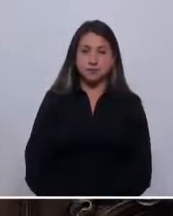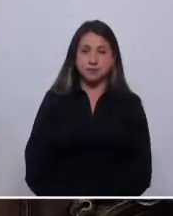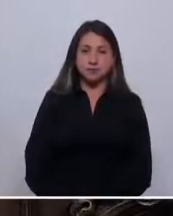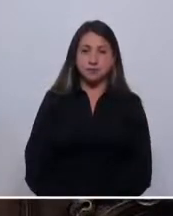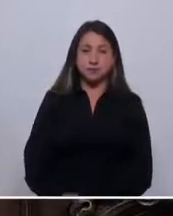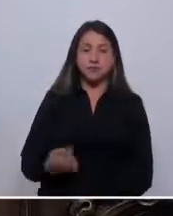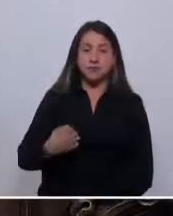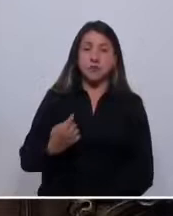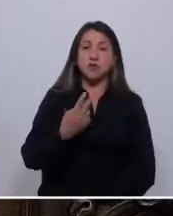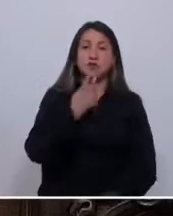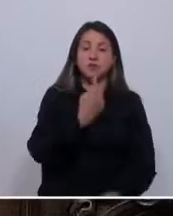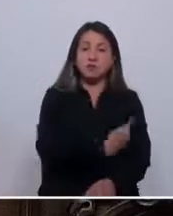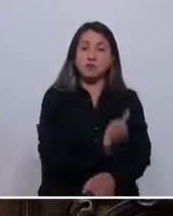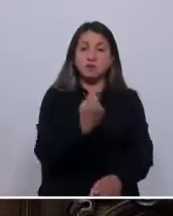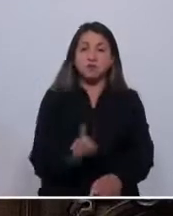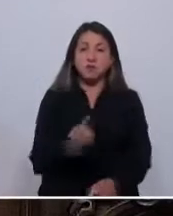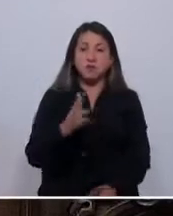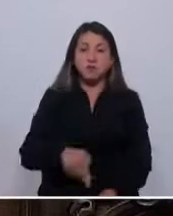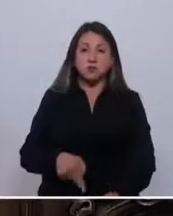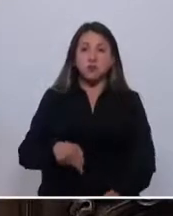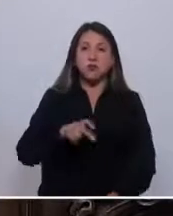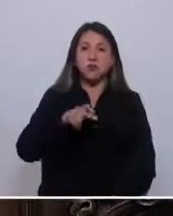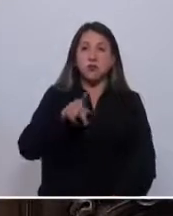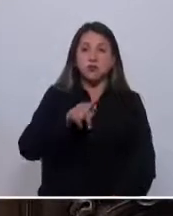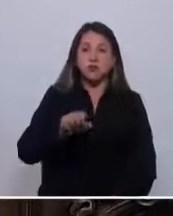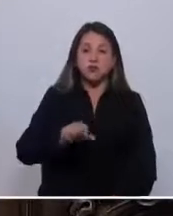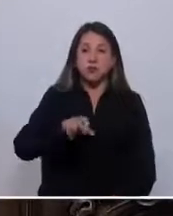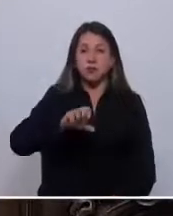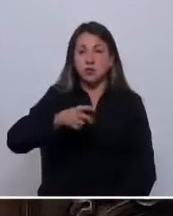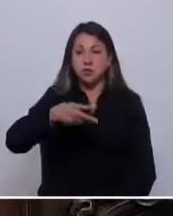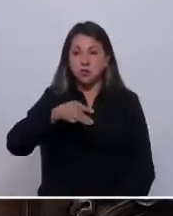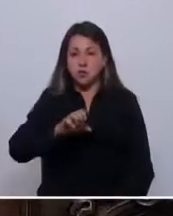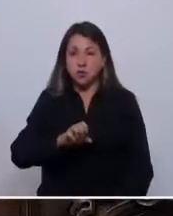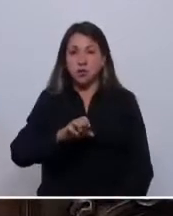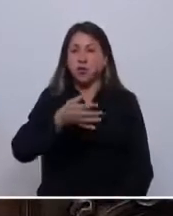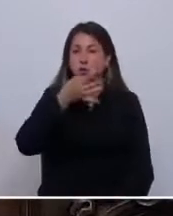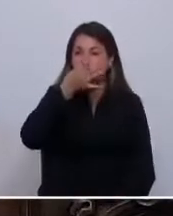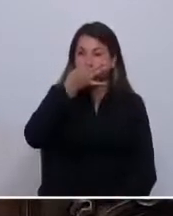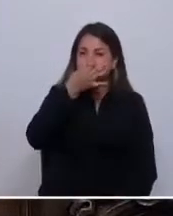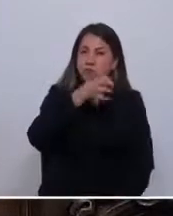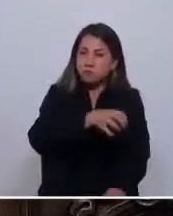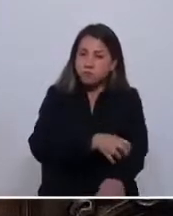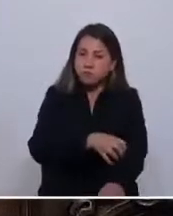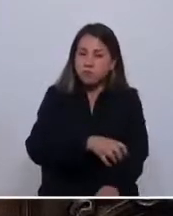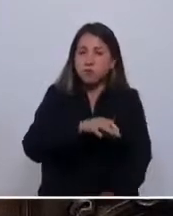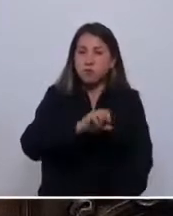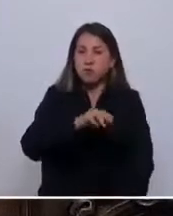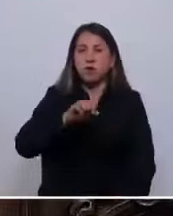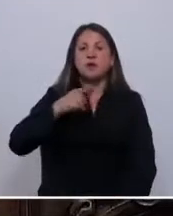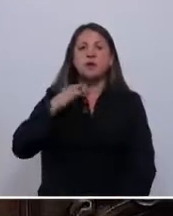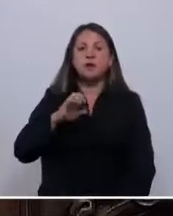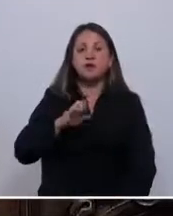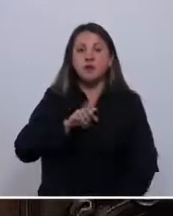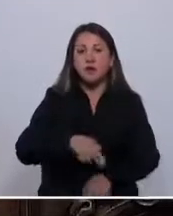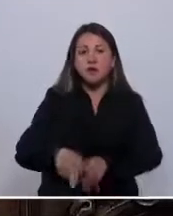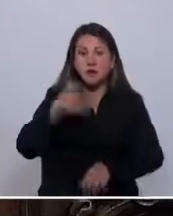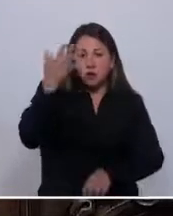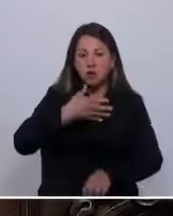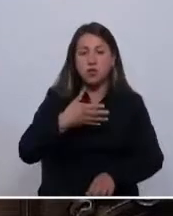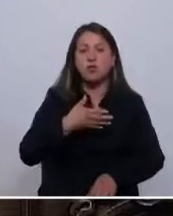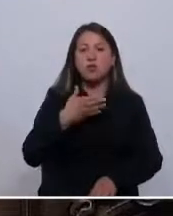Vengo del sur, San Pablo, Puyehue, San Juan de la Costa, Osorno, Purranque, Río Negro,